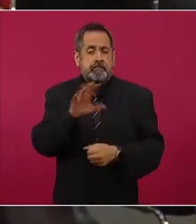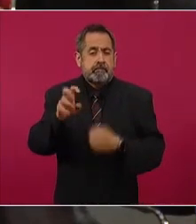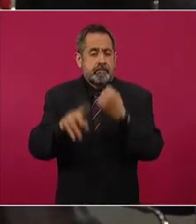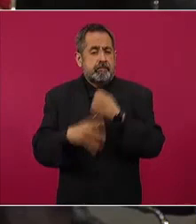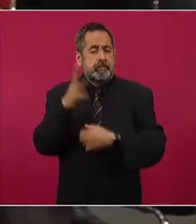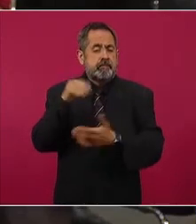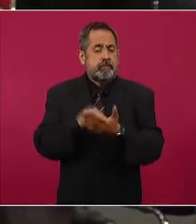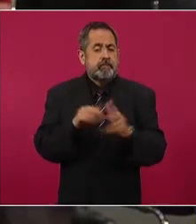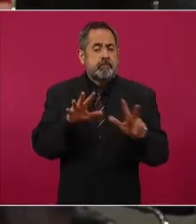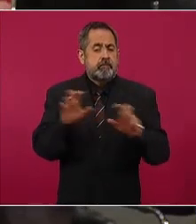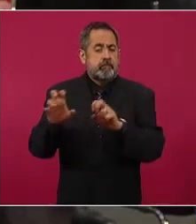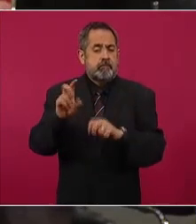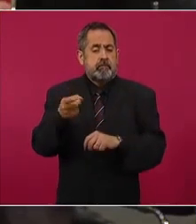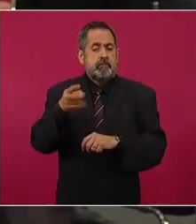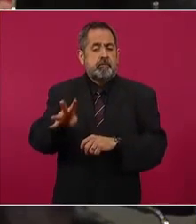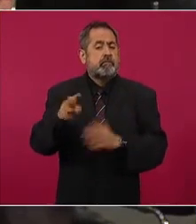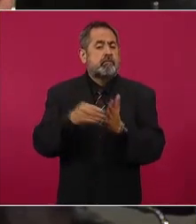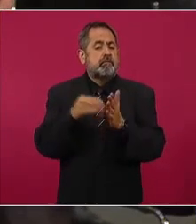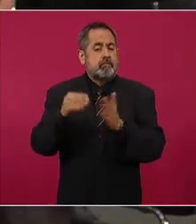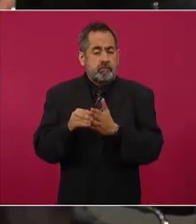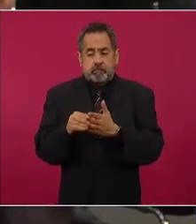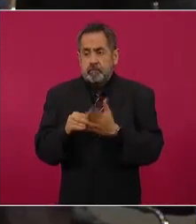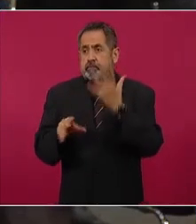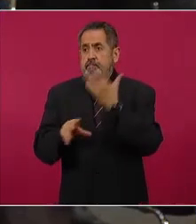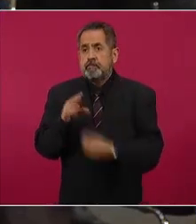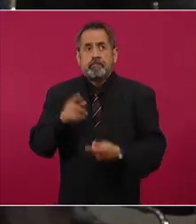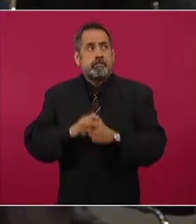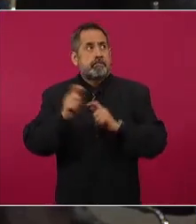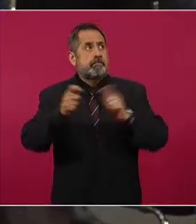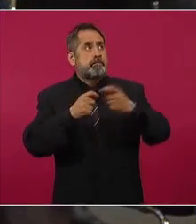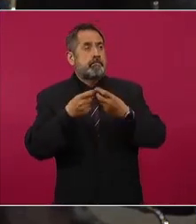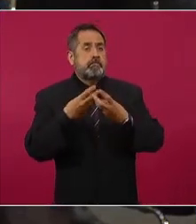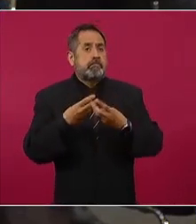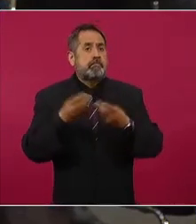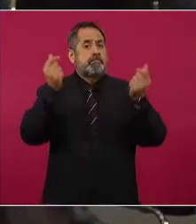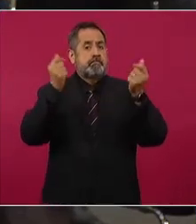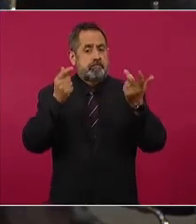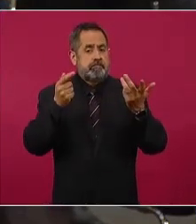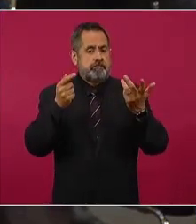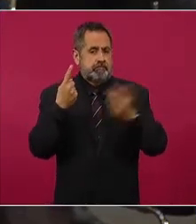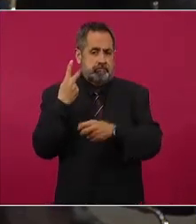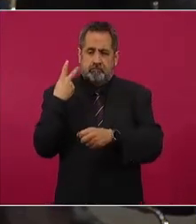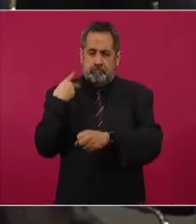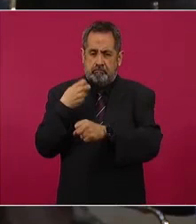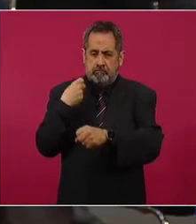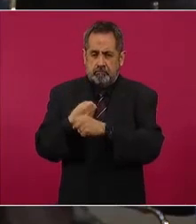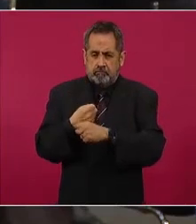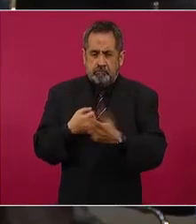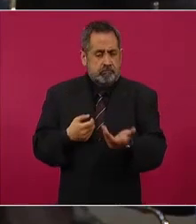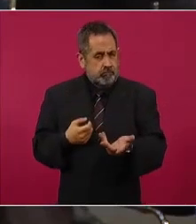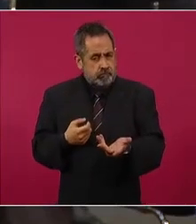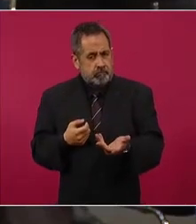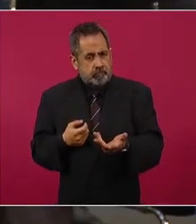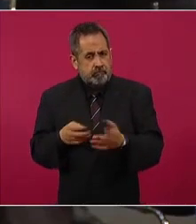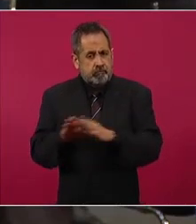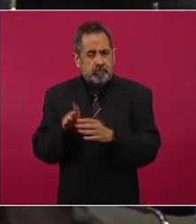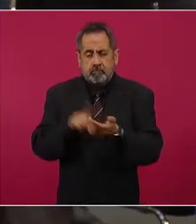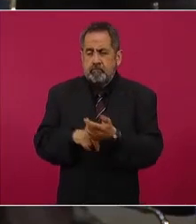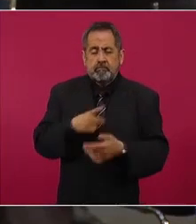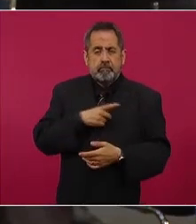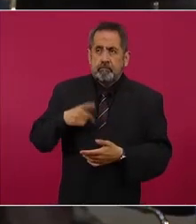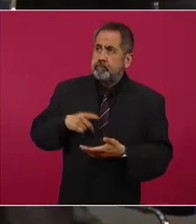mil 829 millones que salieron en dos años y que va directamente o pega directamente la deuda